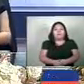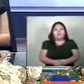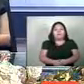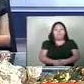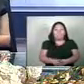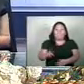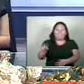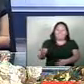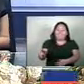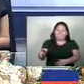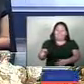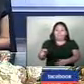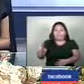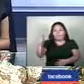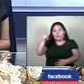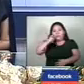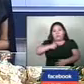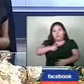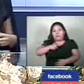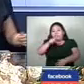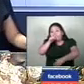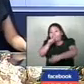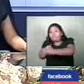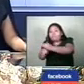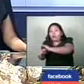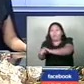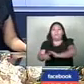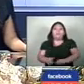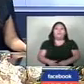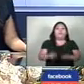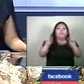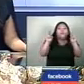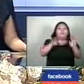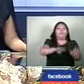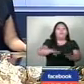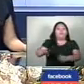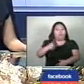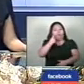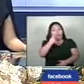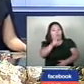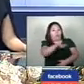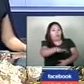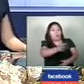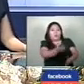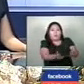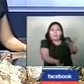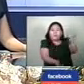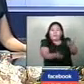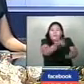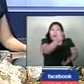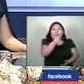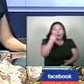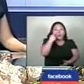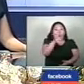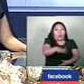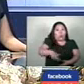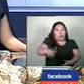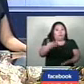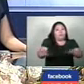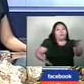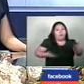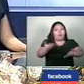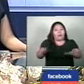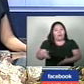La tragedia de la inmigración. Conozcamos cuál fue el saldo de un incendio que se registró en el mercado Sagrado